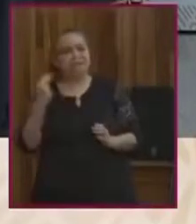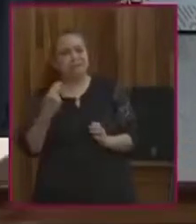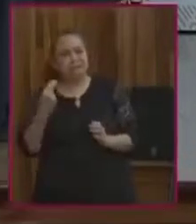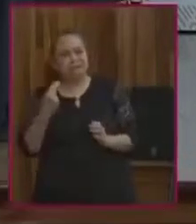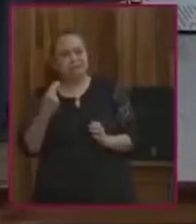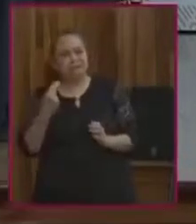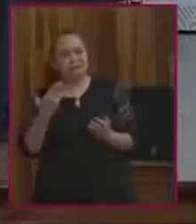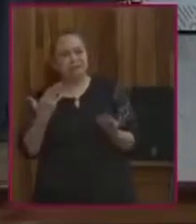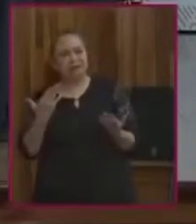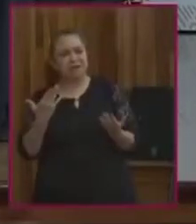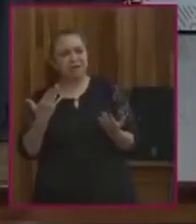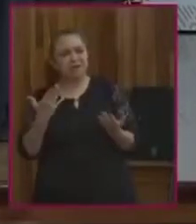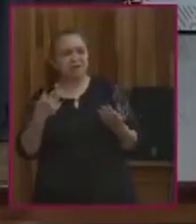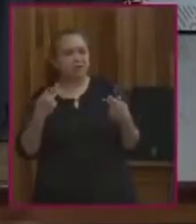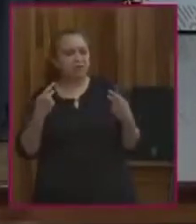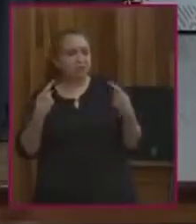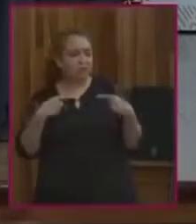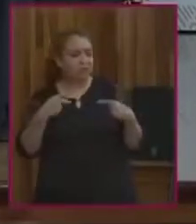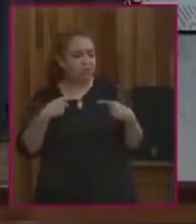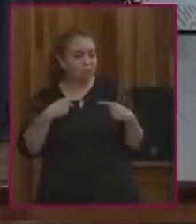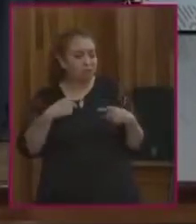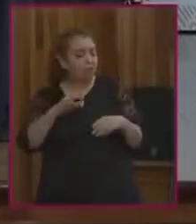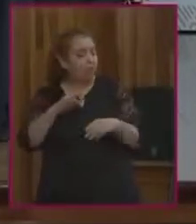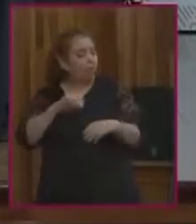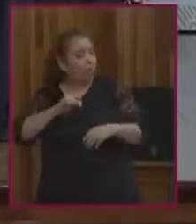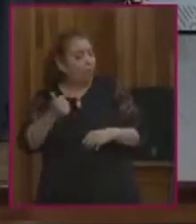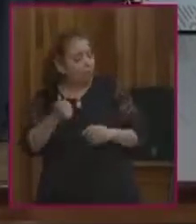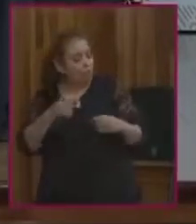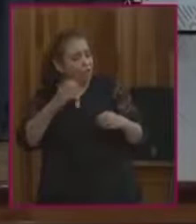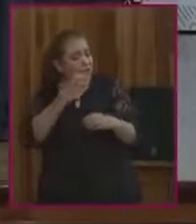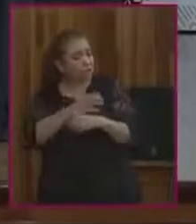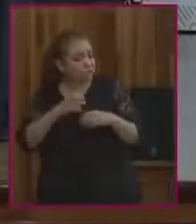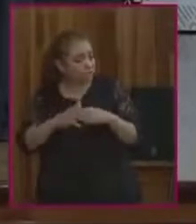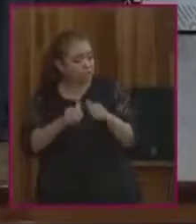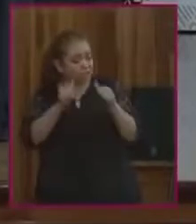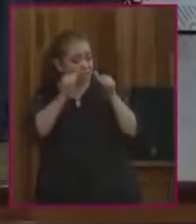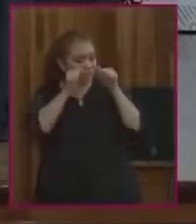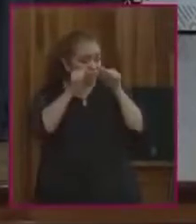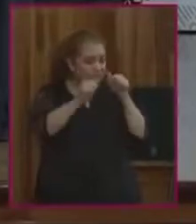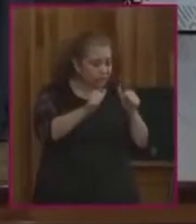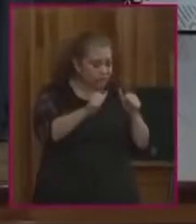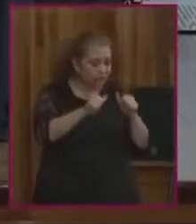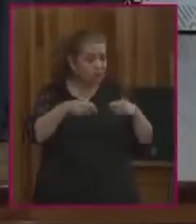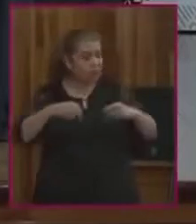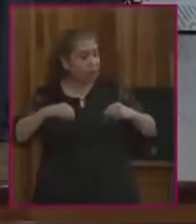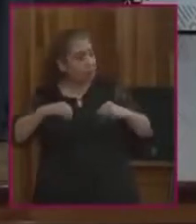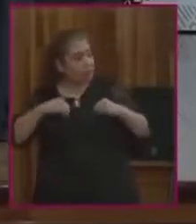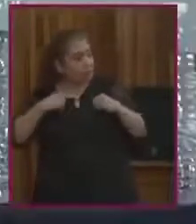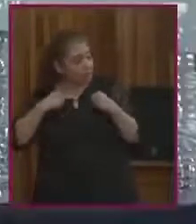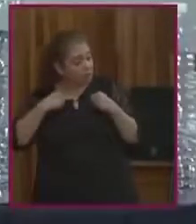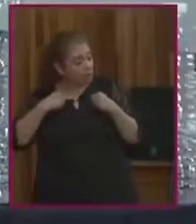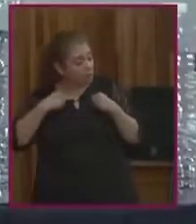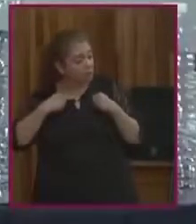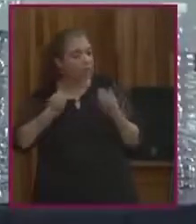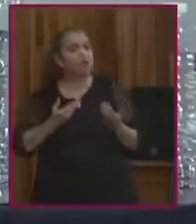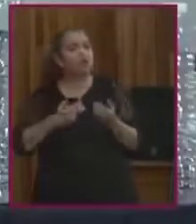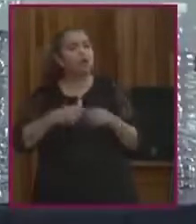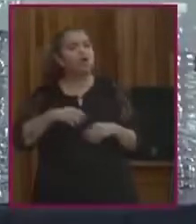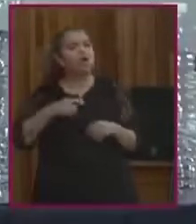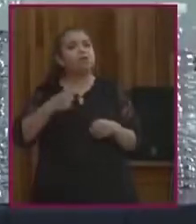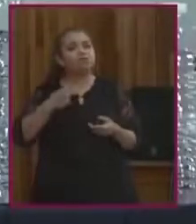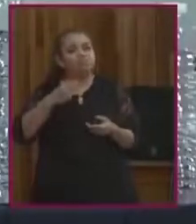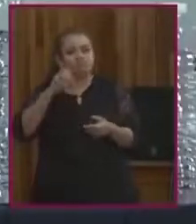condición humana que atender para la sobrevivencia biológica y psicológica.